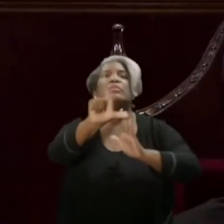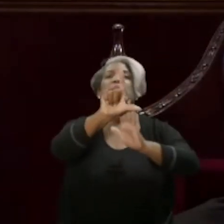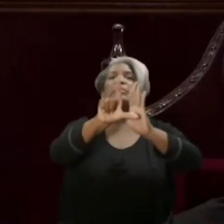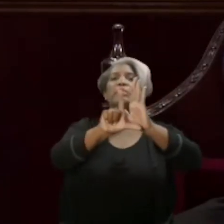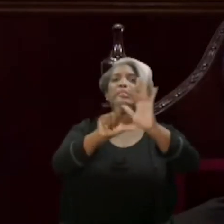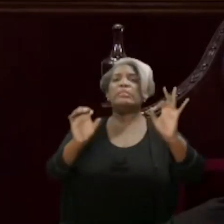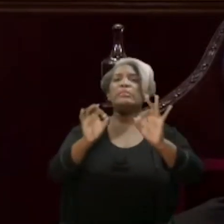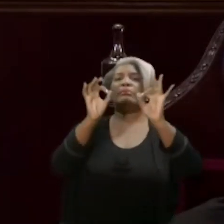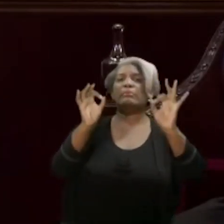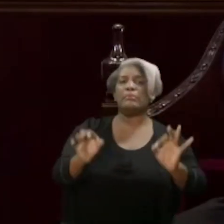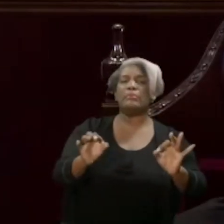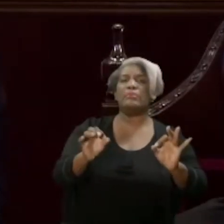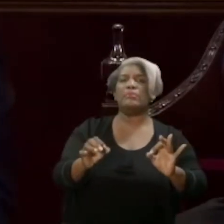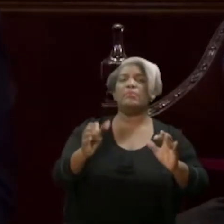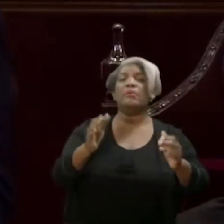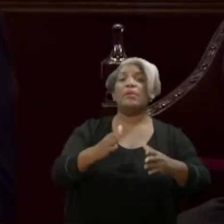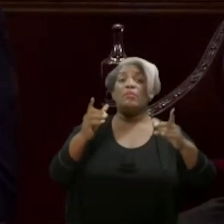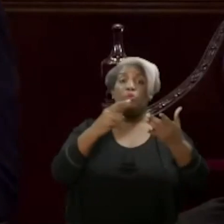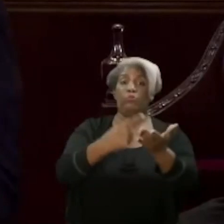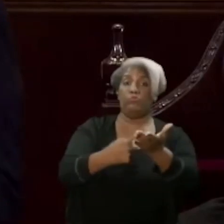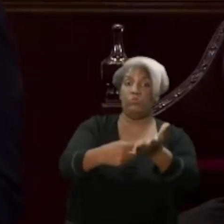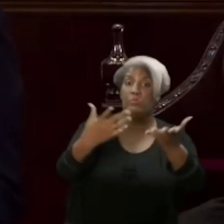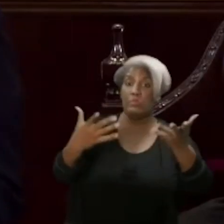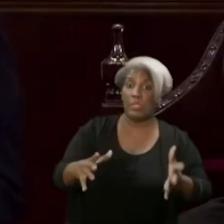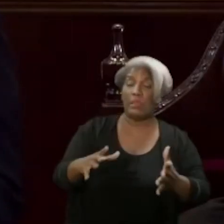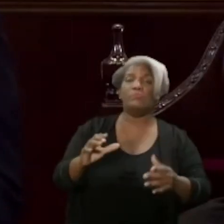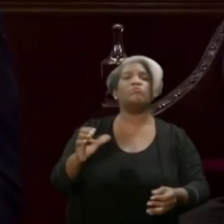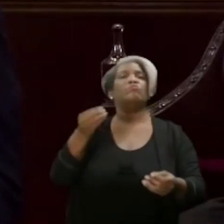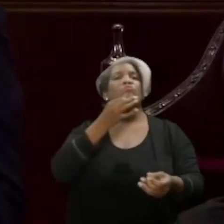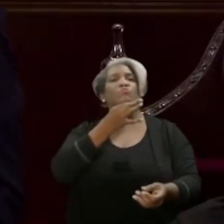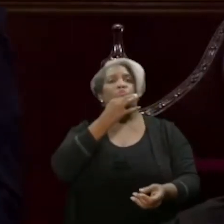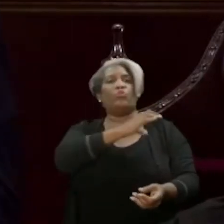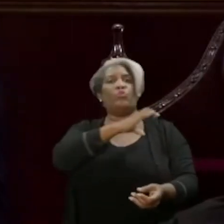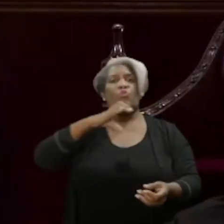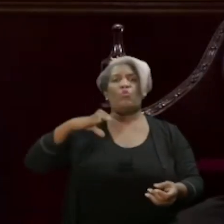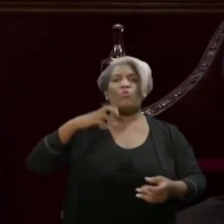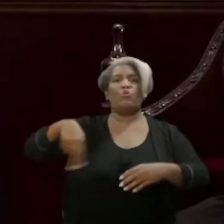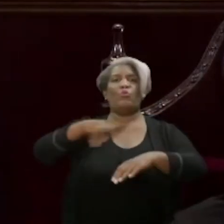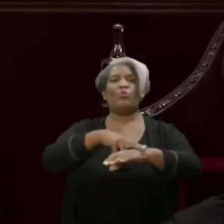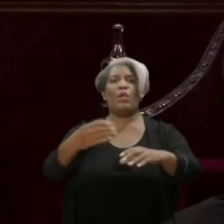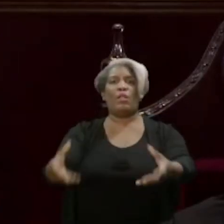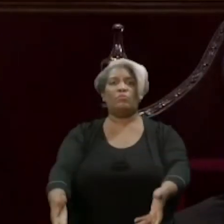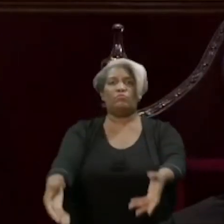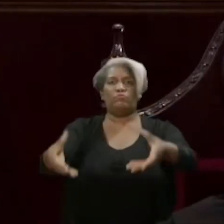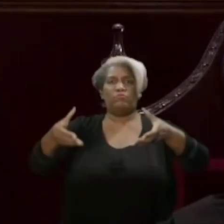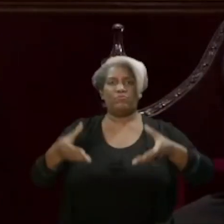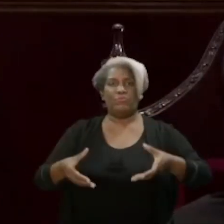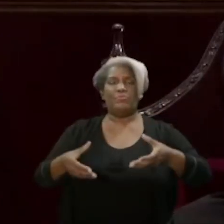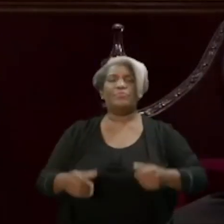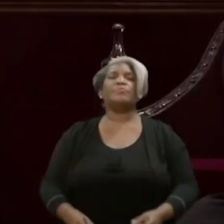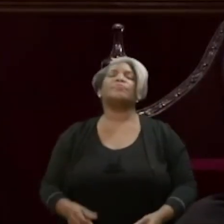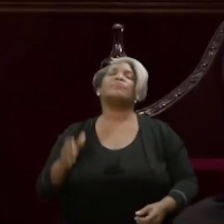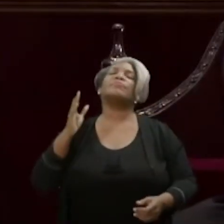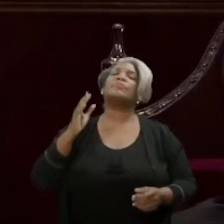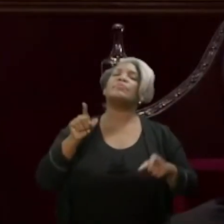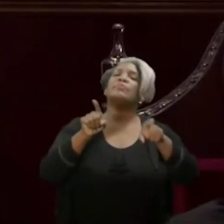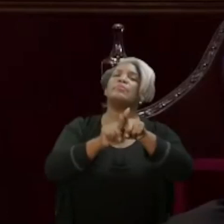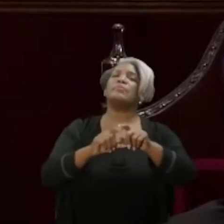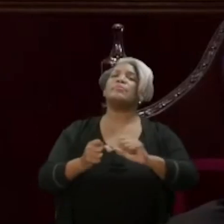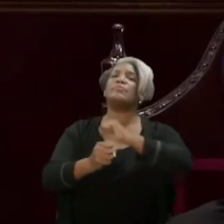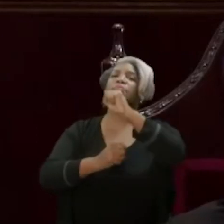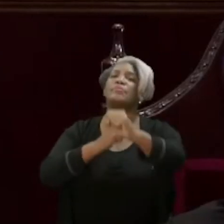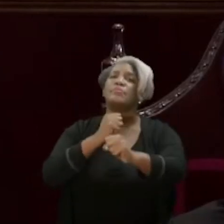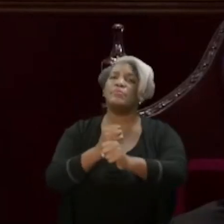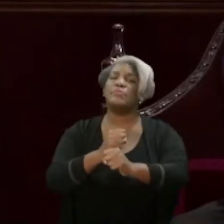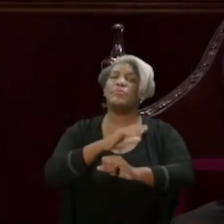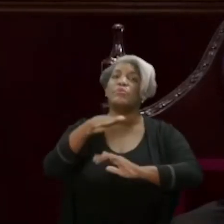ese consenso sea depositada aquí en el Congreso Nacional. Siguiendo con nuestra política de consenso en este año, el Consejo Económico